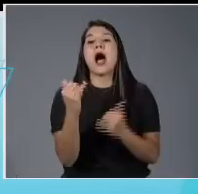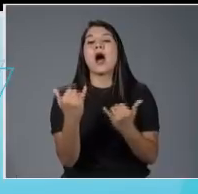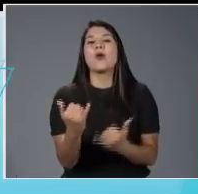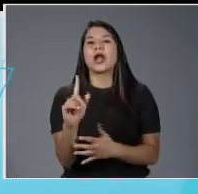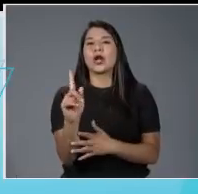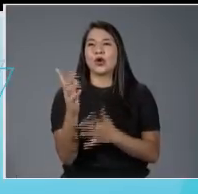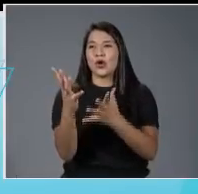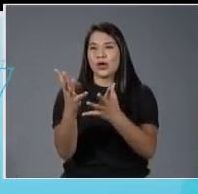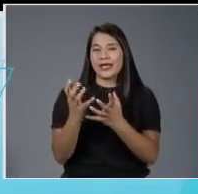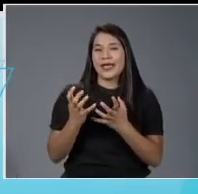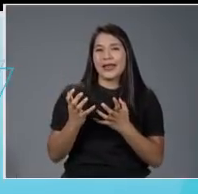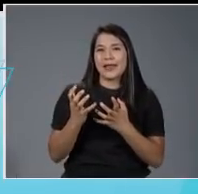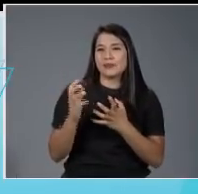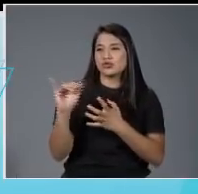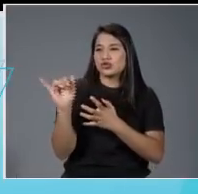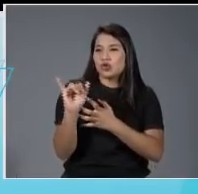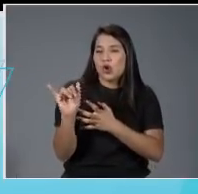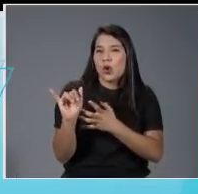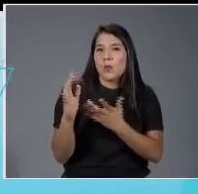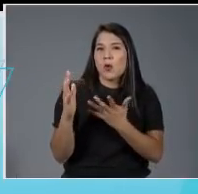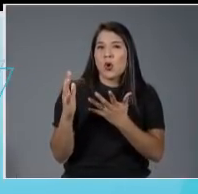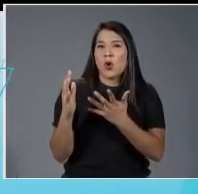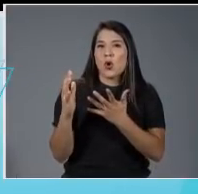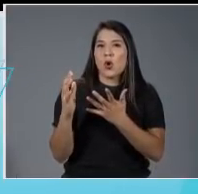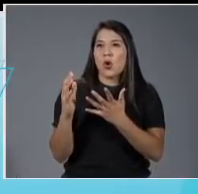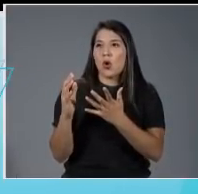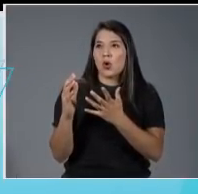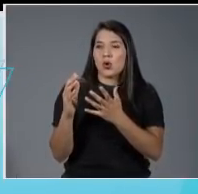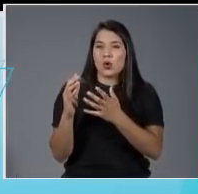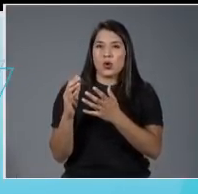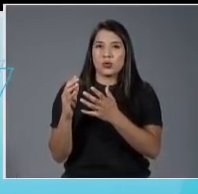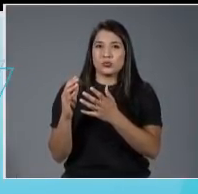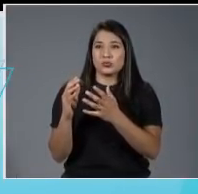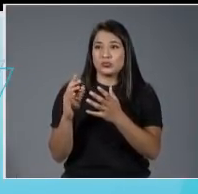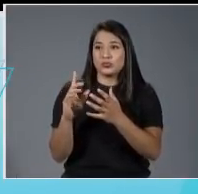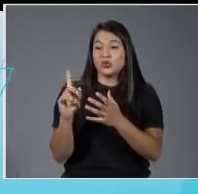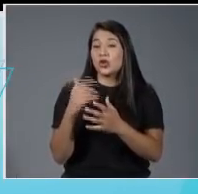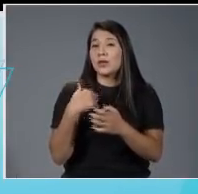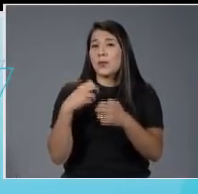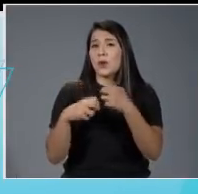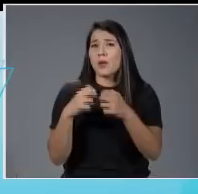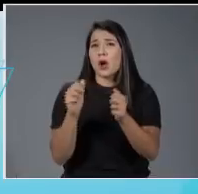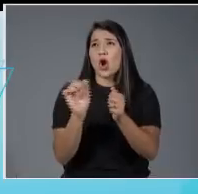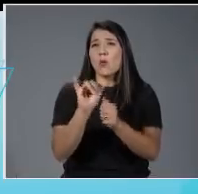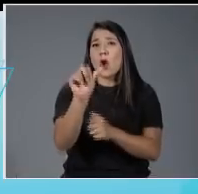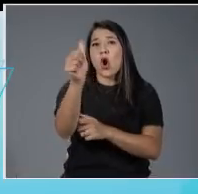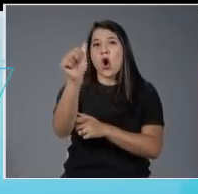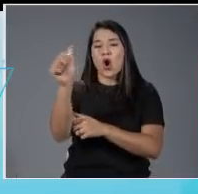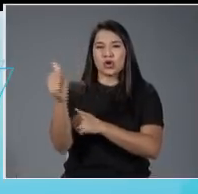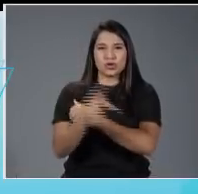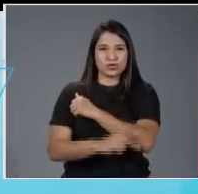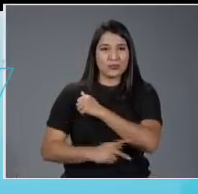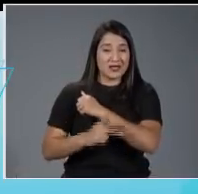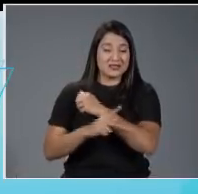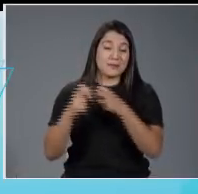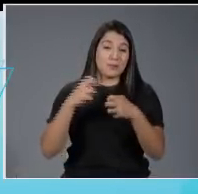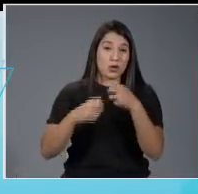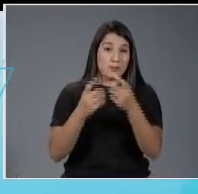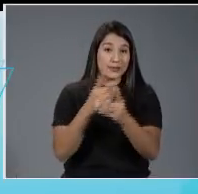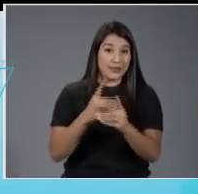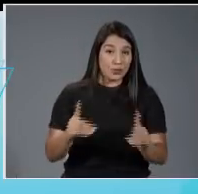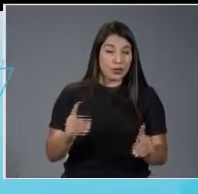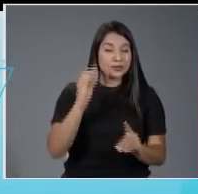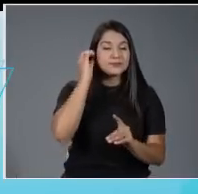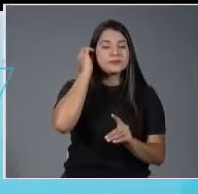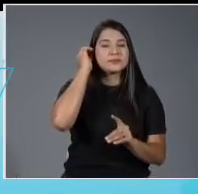espacio de una gran cantidad de crisis que existen en la esfera internacional. Por ejemplo, yo le voy